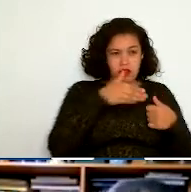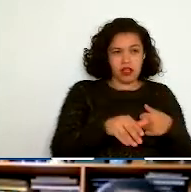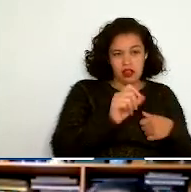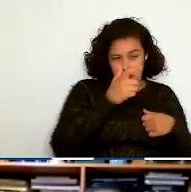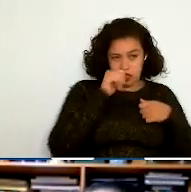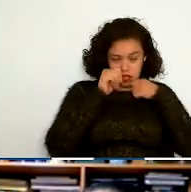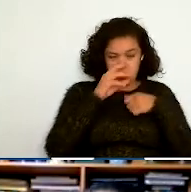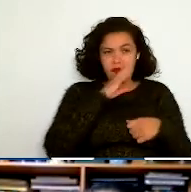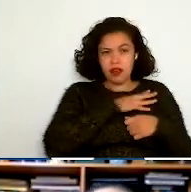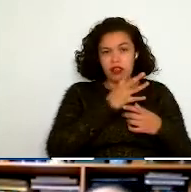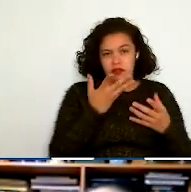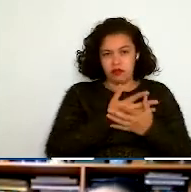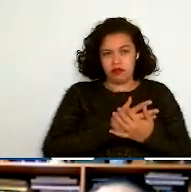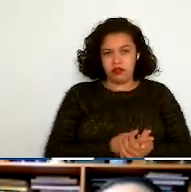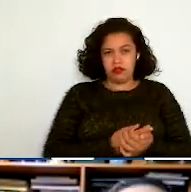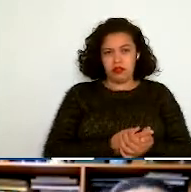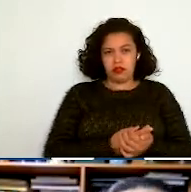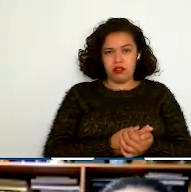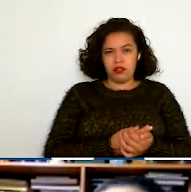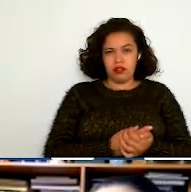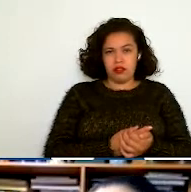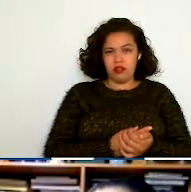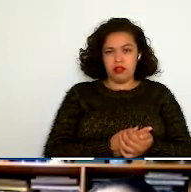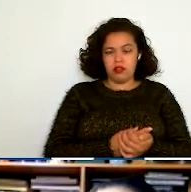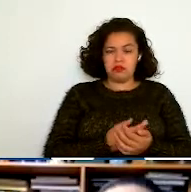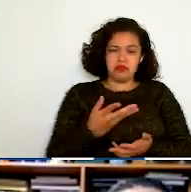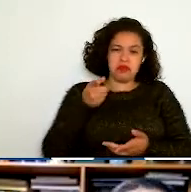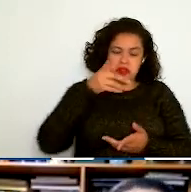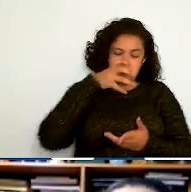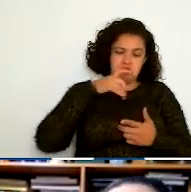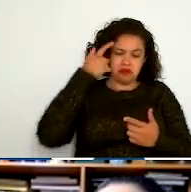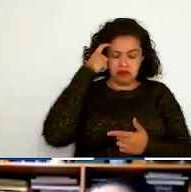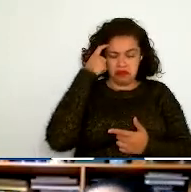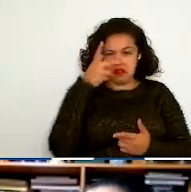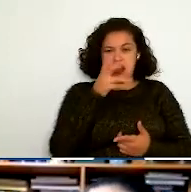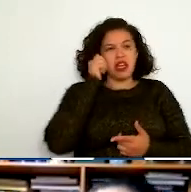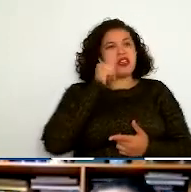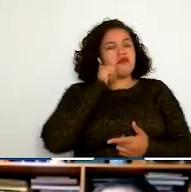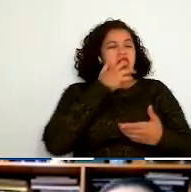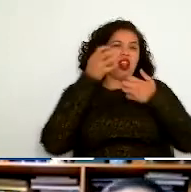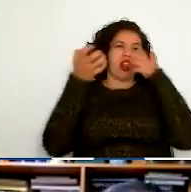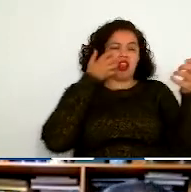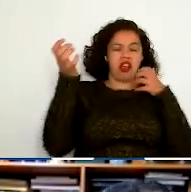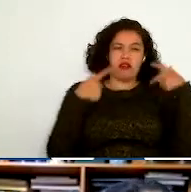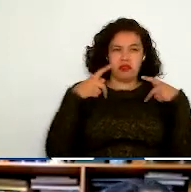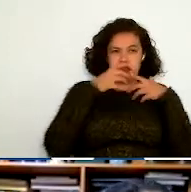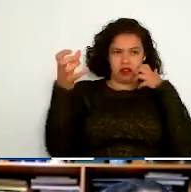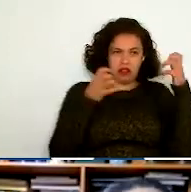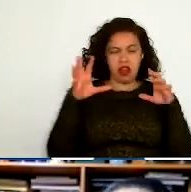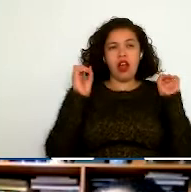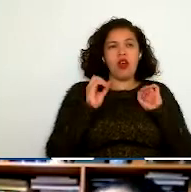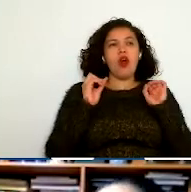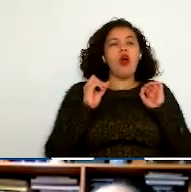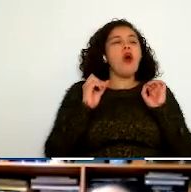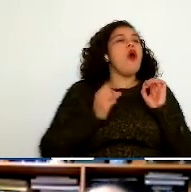¿no? Y hasta decimos, ah, no, es que él, pues, o ella es bien enojón o enojona y siempre está gritándole a las personas, o las